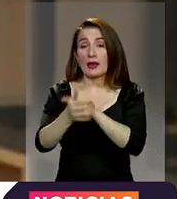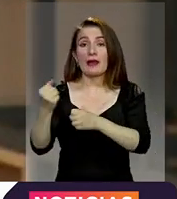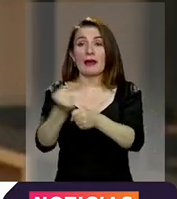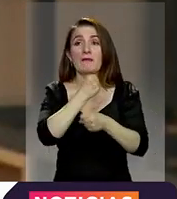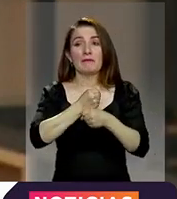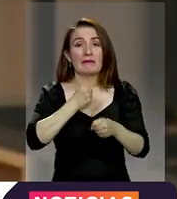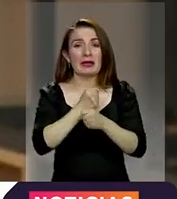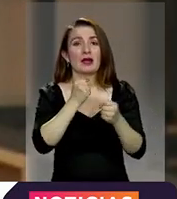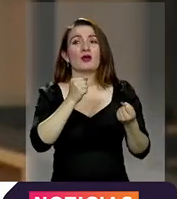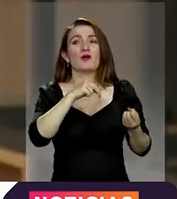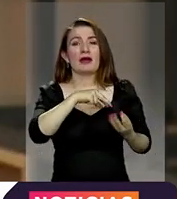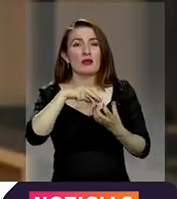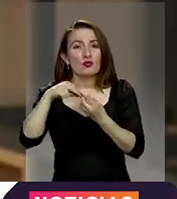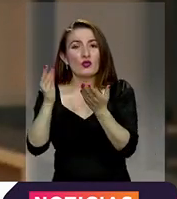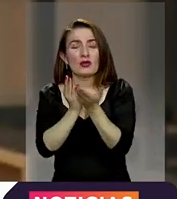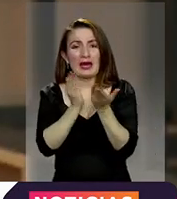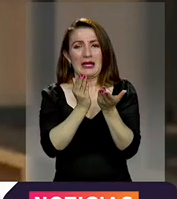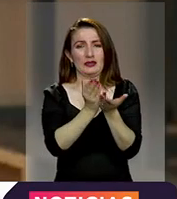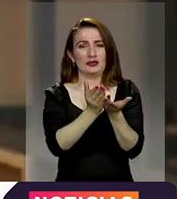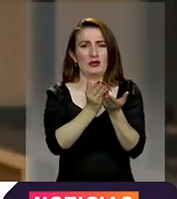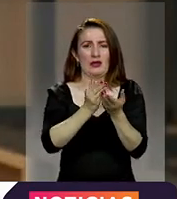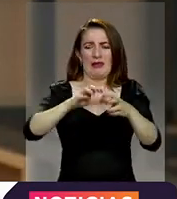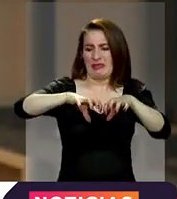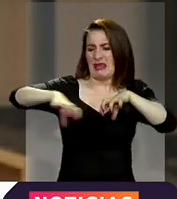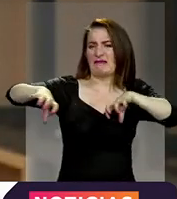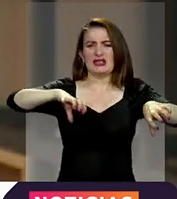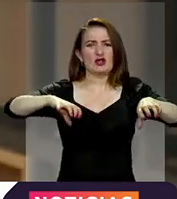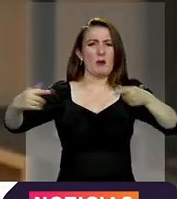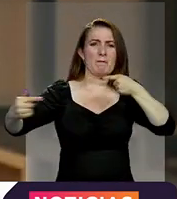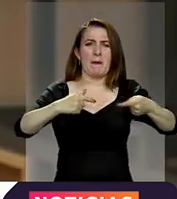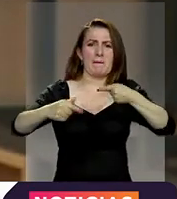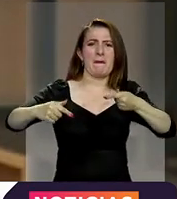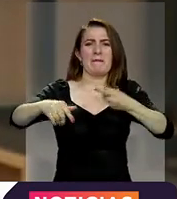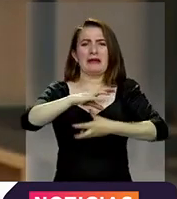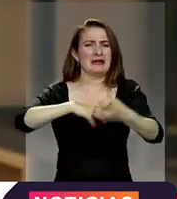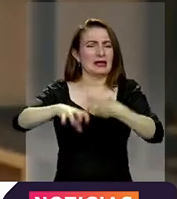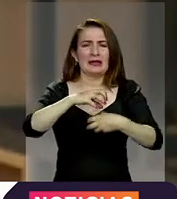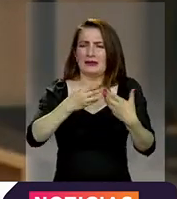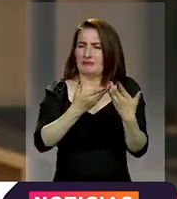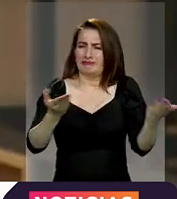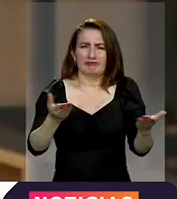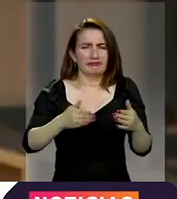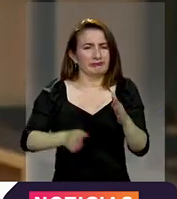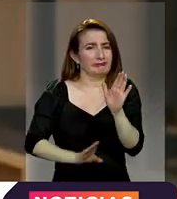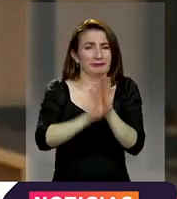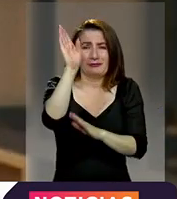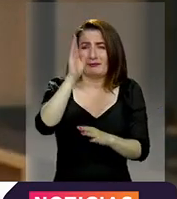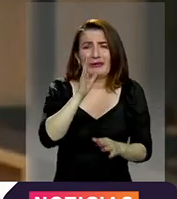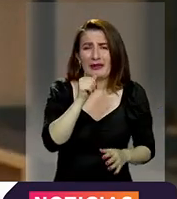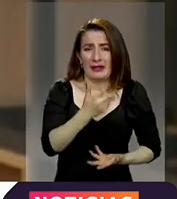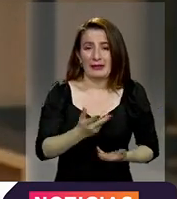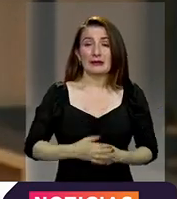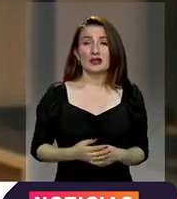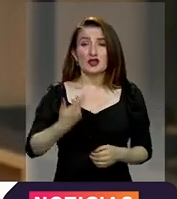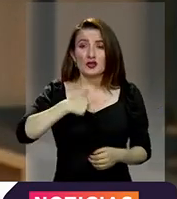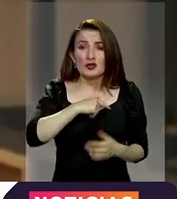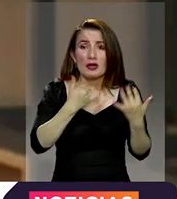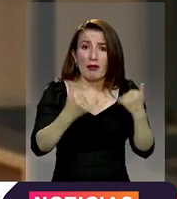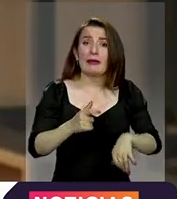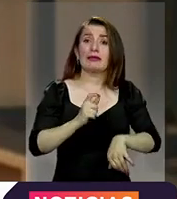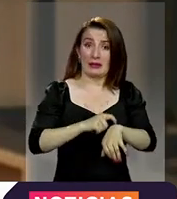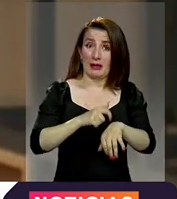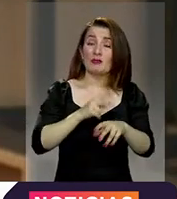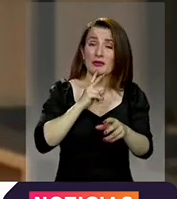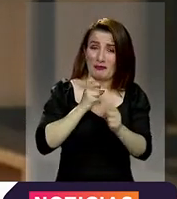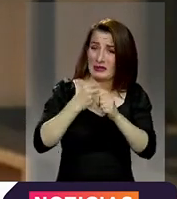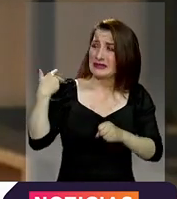la educación, no la inútil división y polarización, la que los va a sacar adelante. Nos tocó el tiempo más difícil de